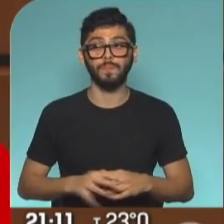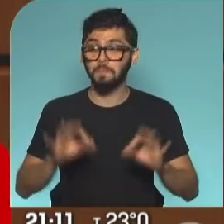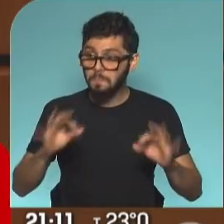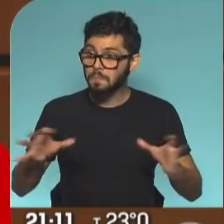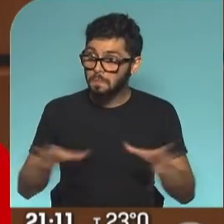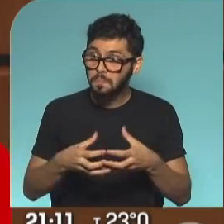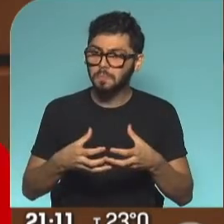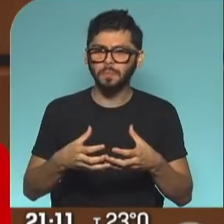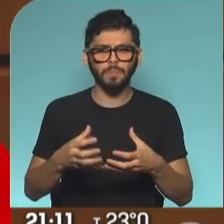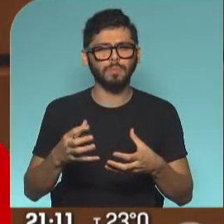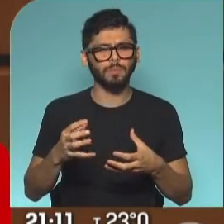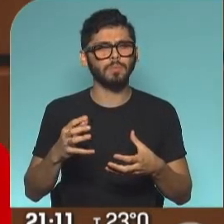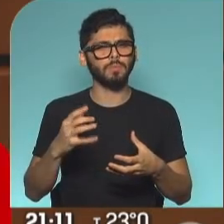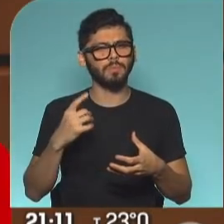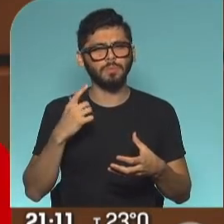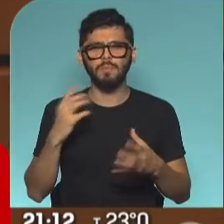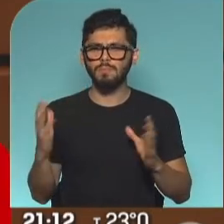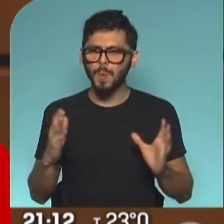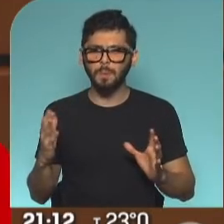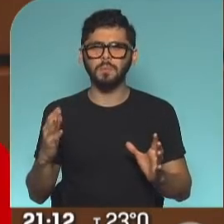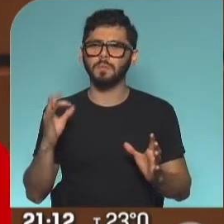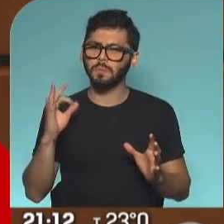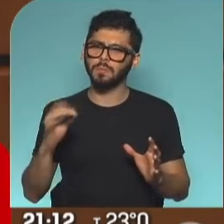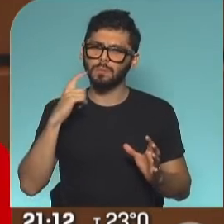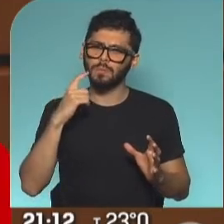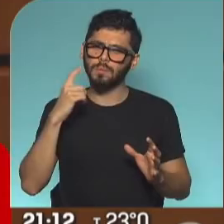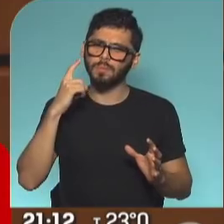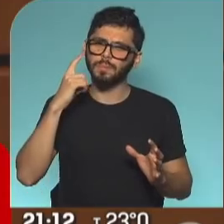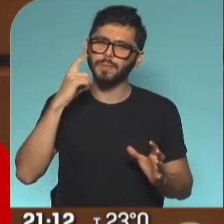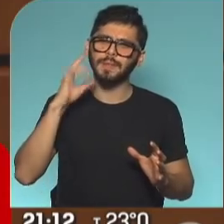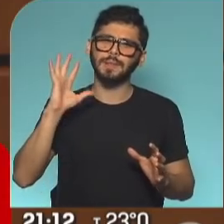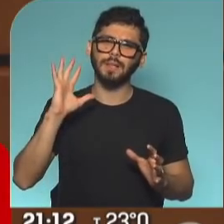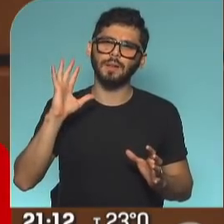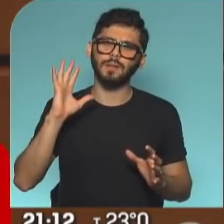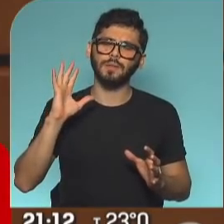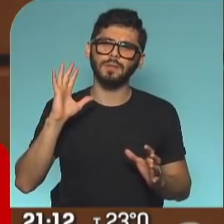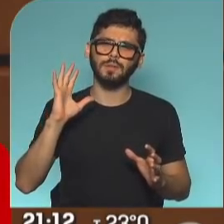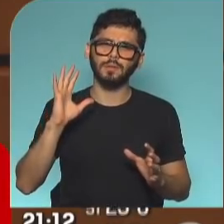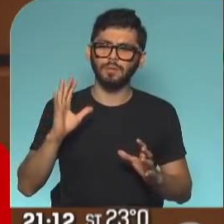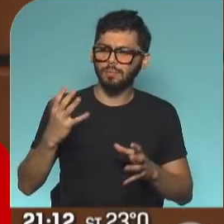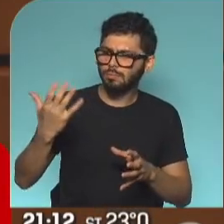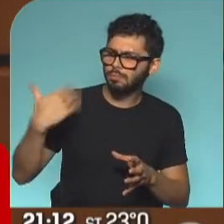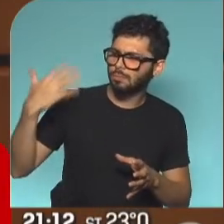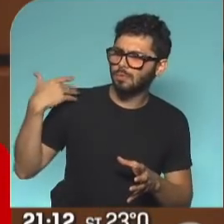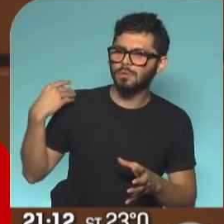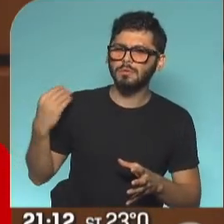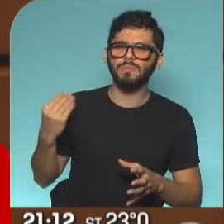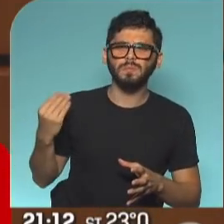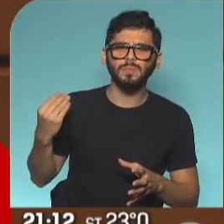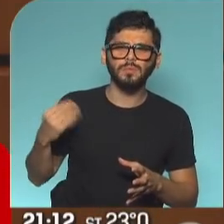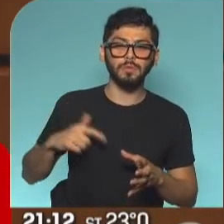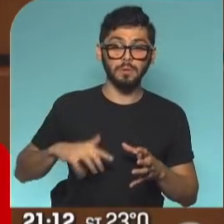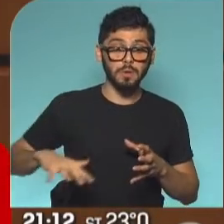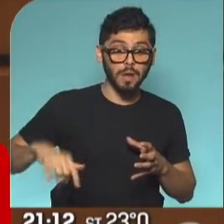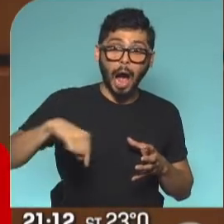oportunidad reflexionar un poco sobre el lugar del que venimos, sobre el lugar